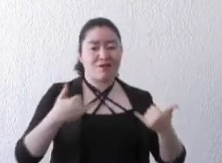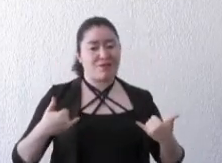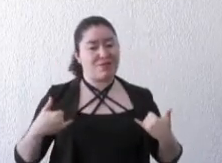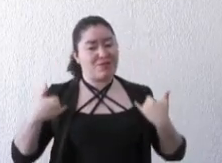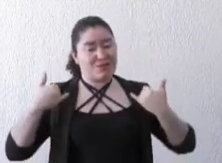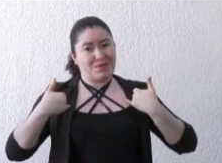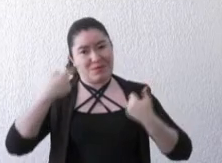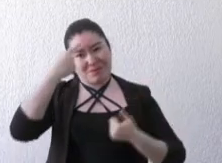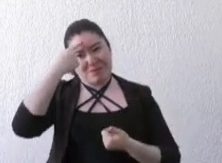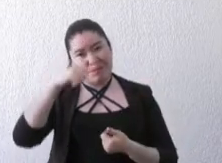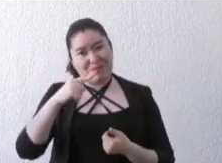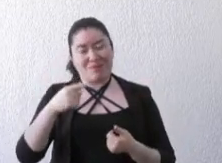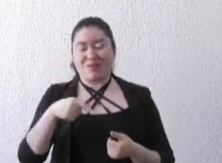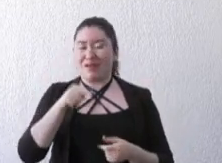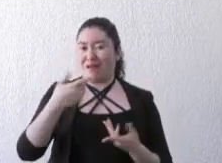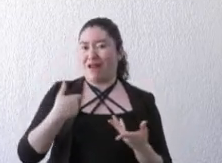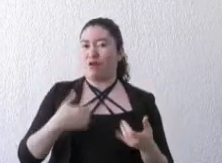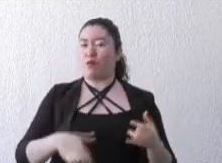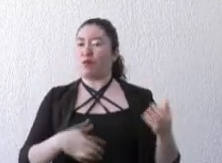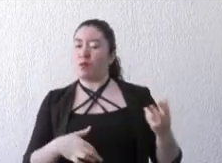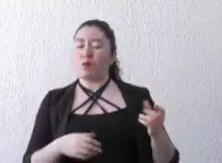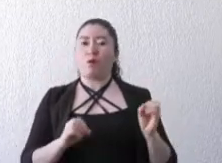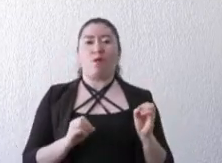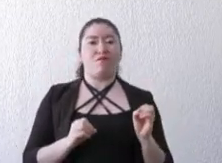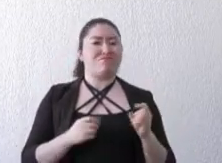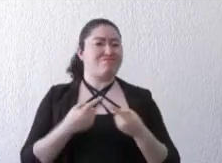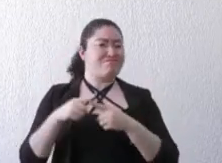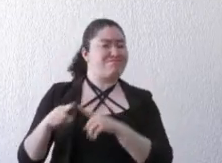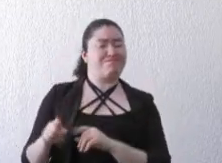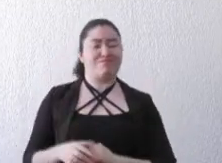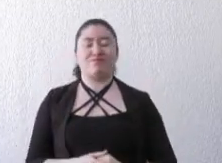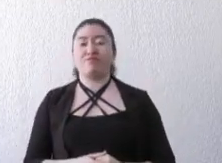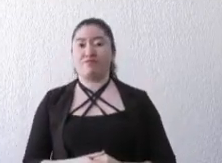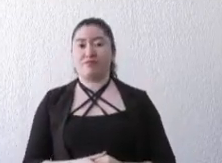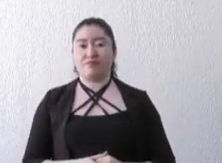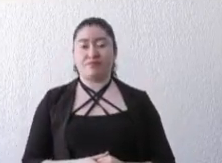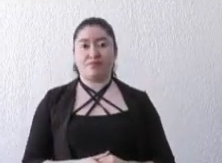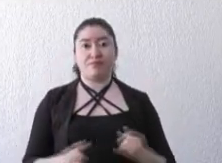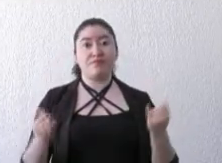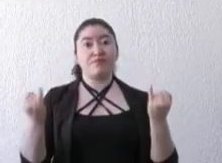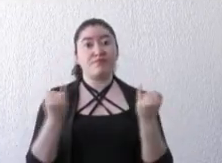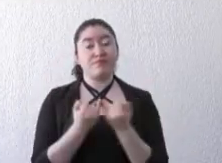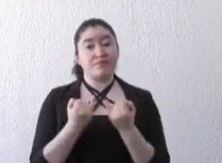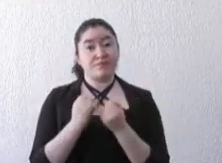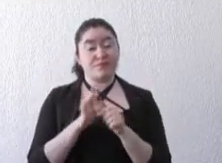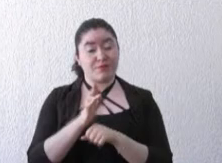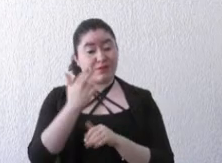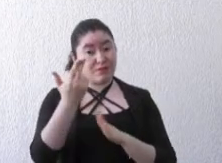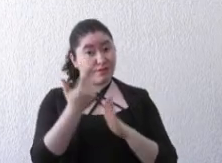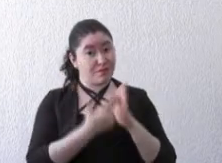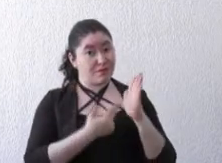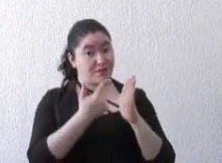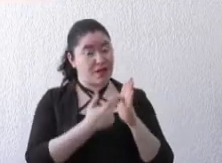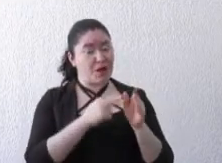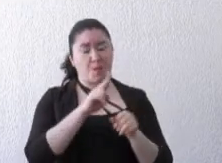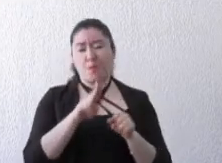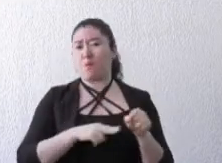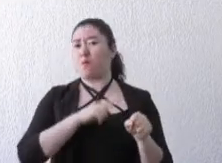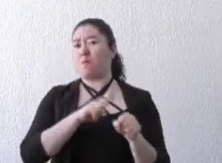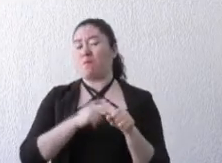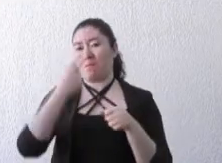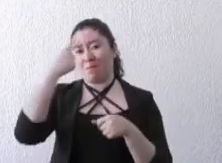están experimentando en términos musicales y, por supuesto, los talleres ya más tradicionales para las